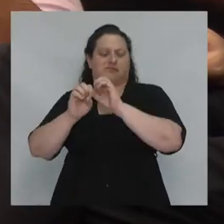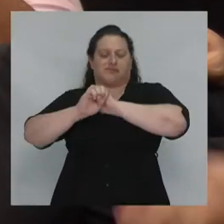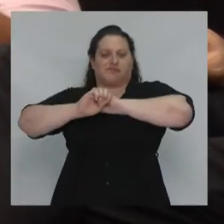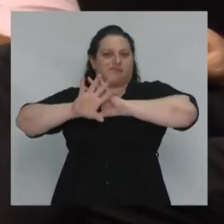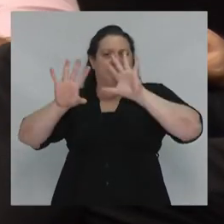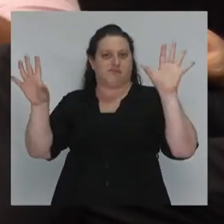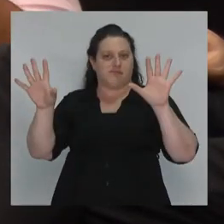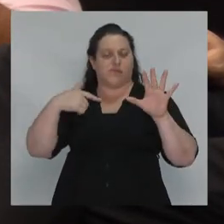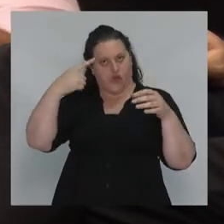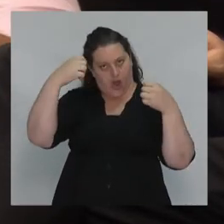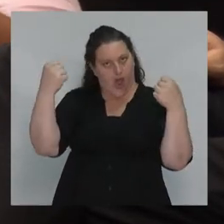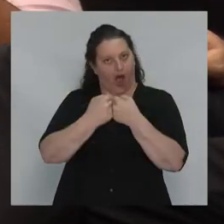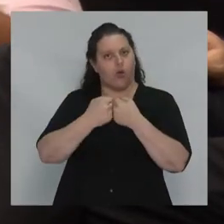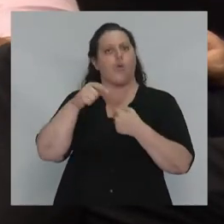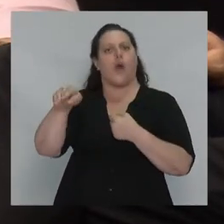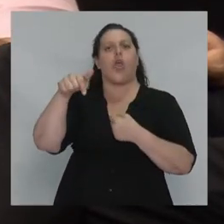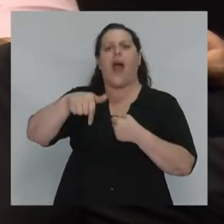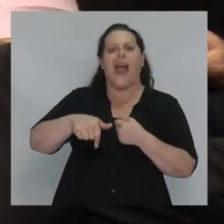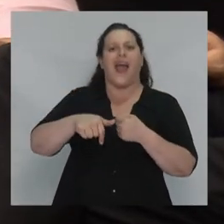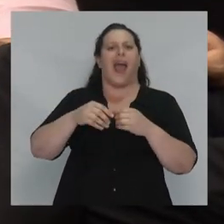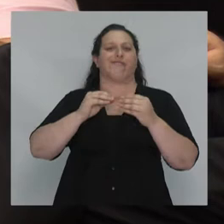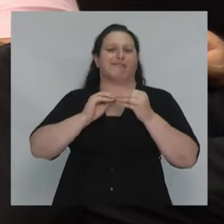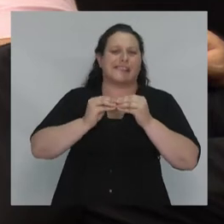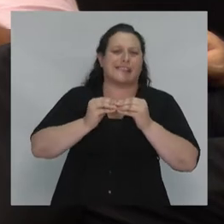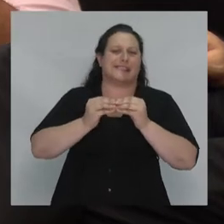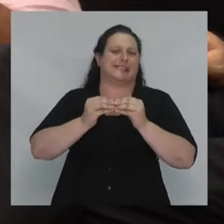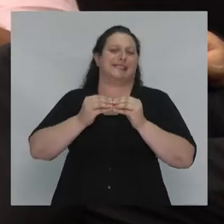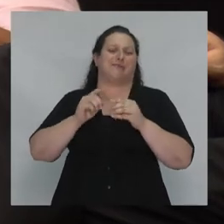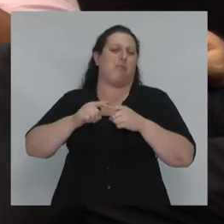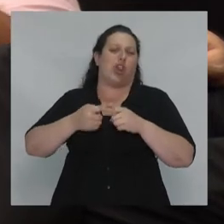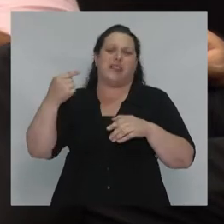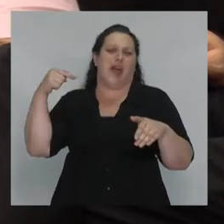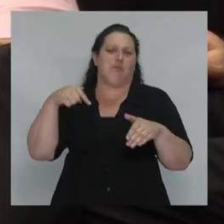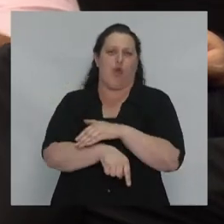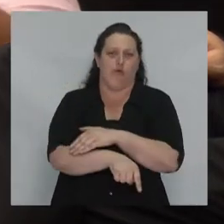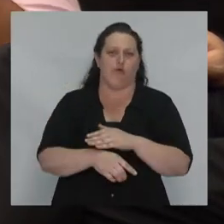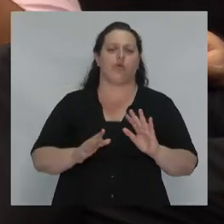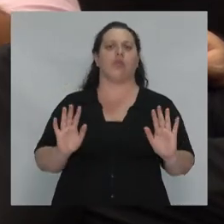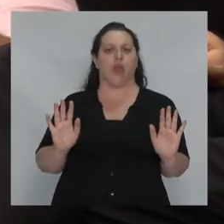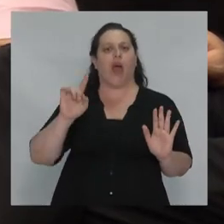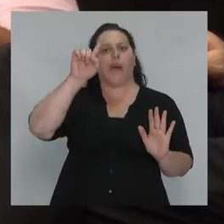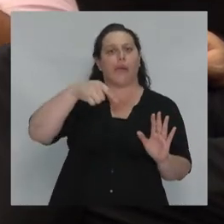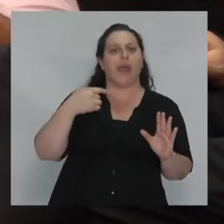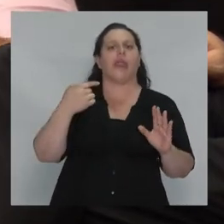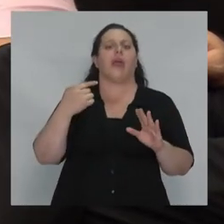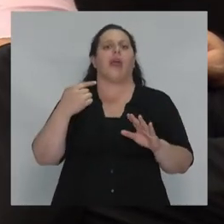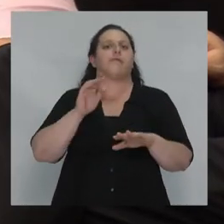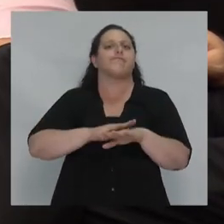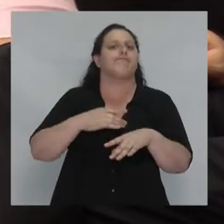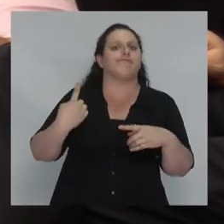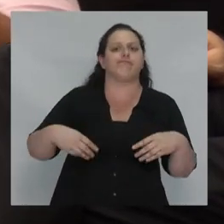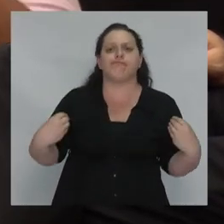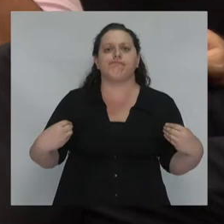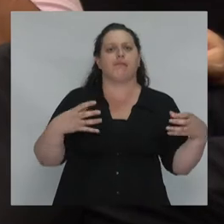una crisis política profunda que tiene sus raíces en los partidos